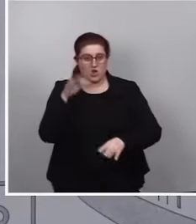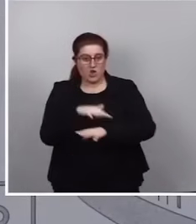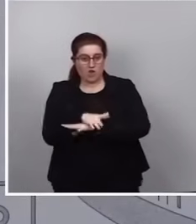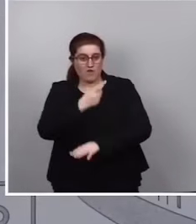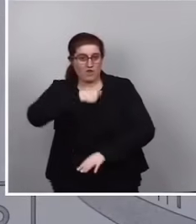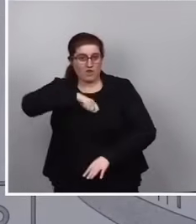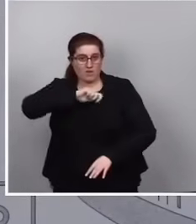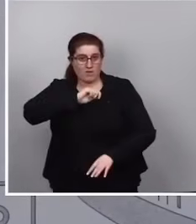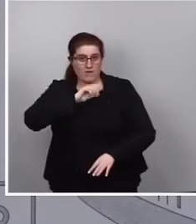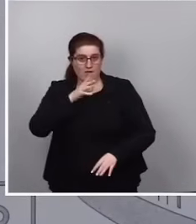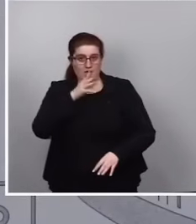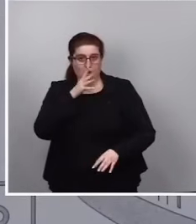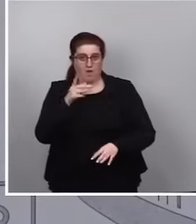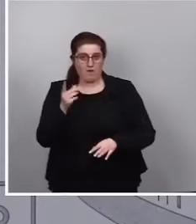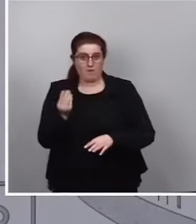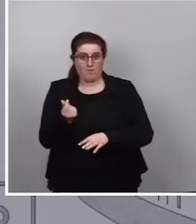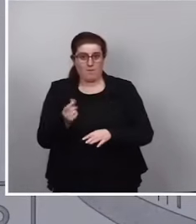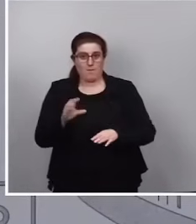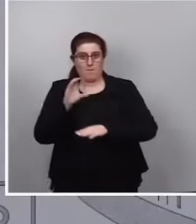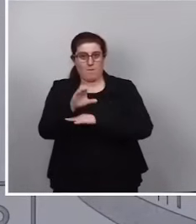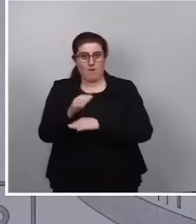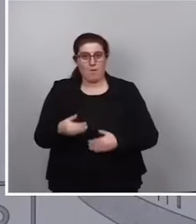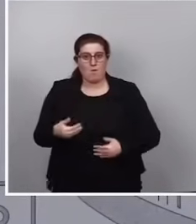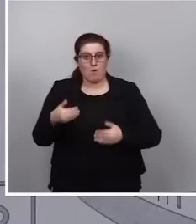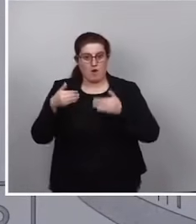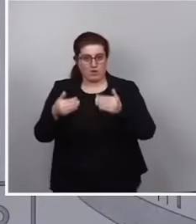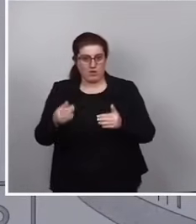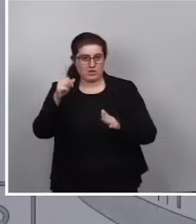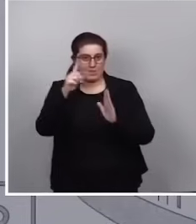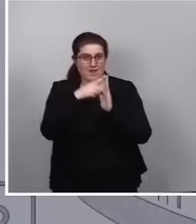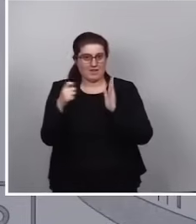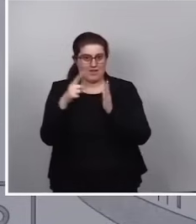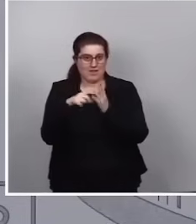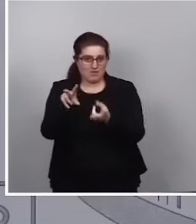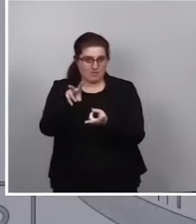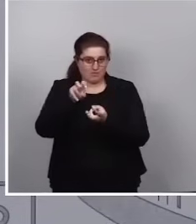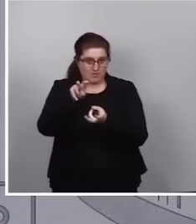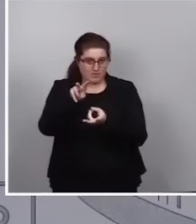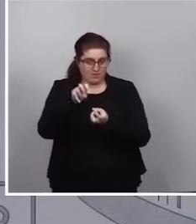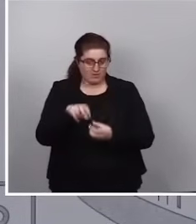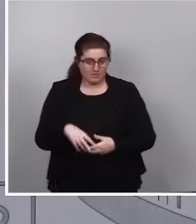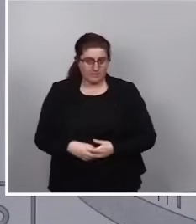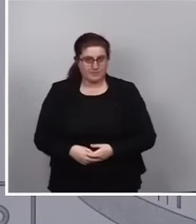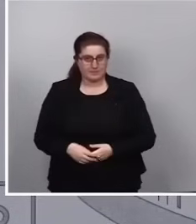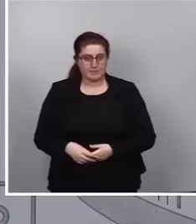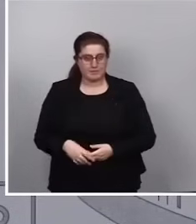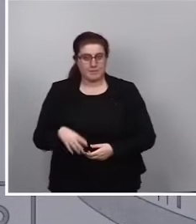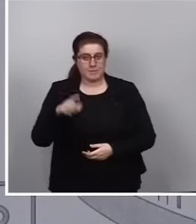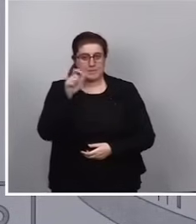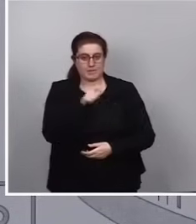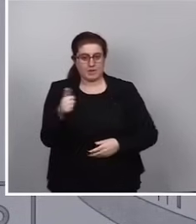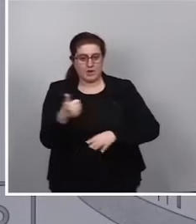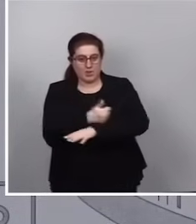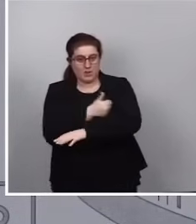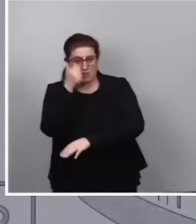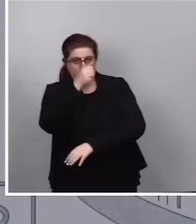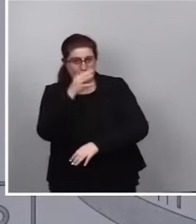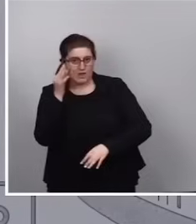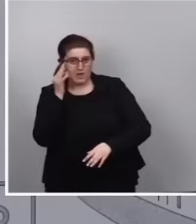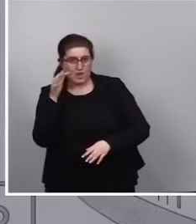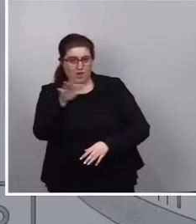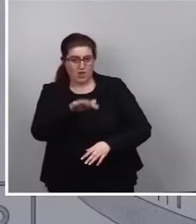amplio paquete de moratorias y de exenciones Fiscales los ciudadanos y ciudadanas de las zonas